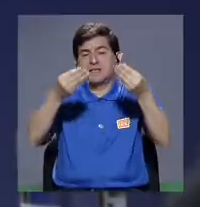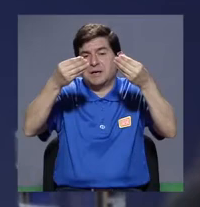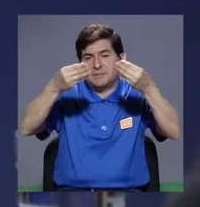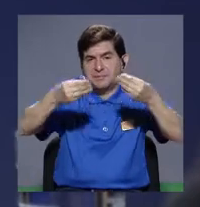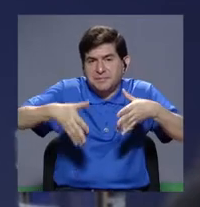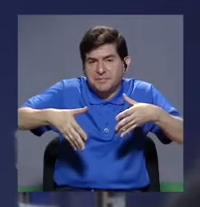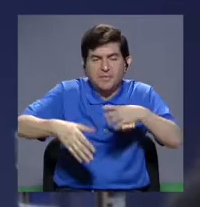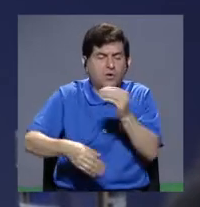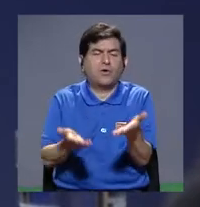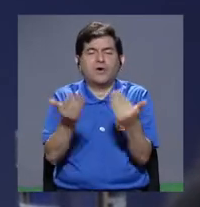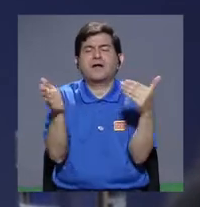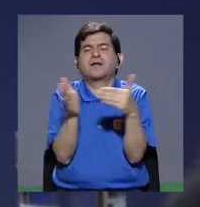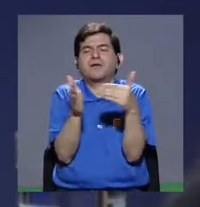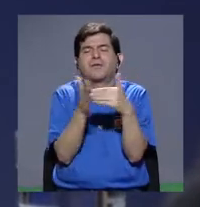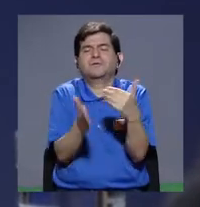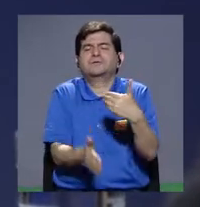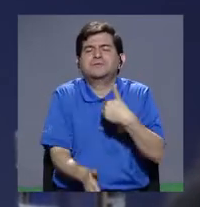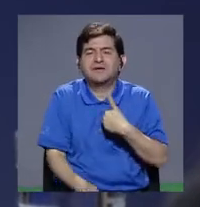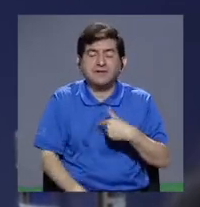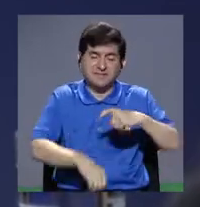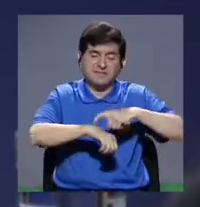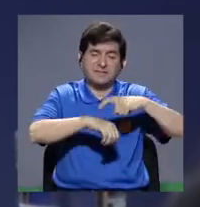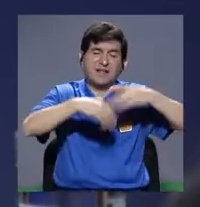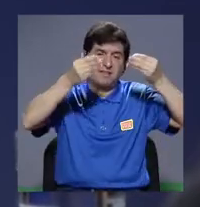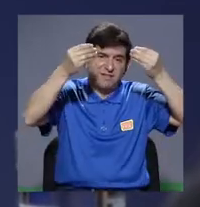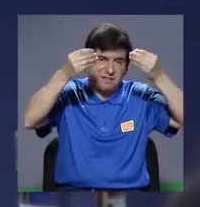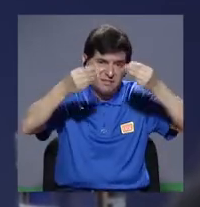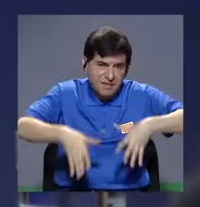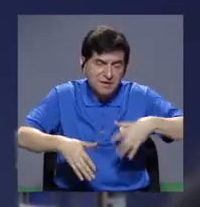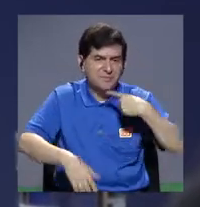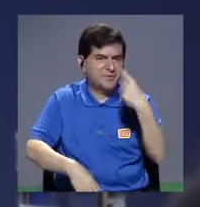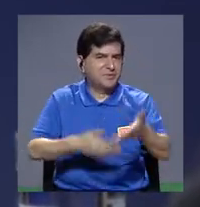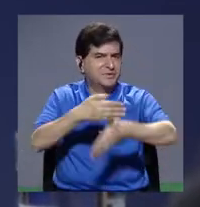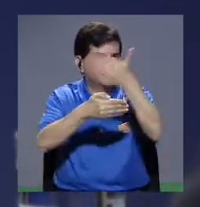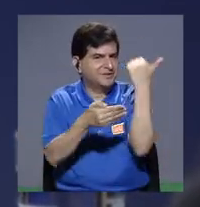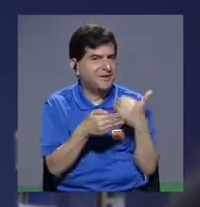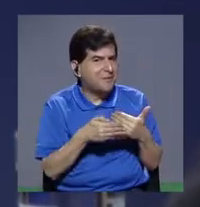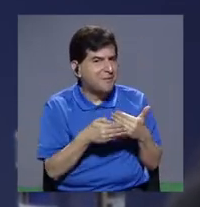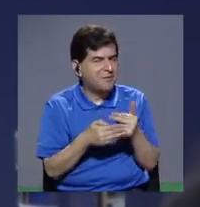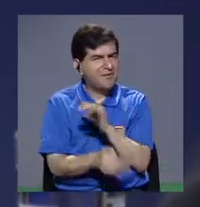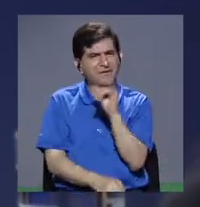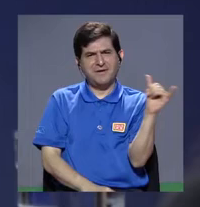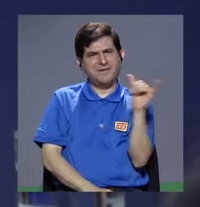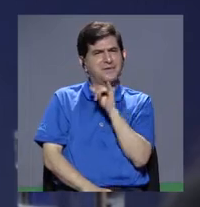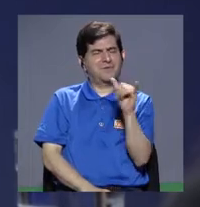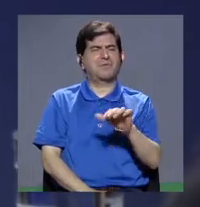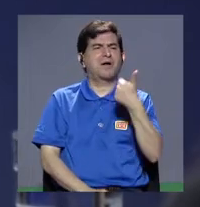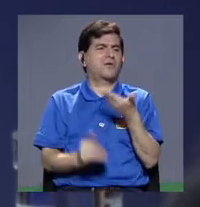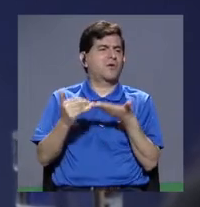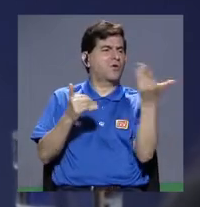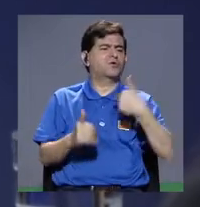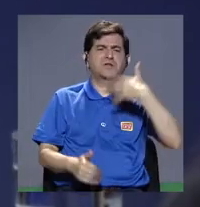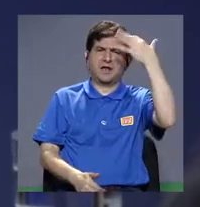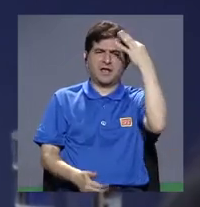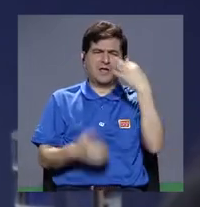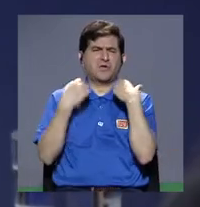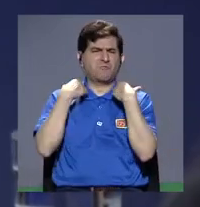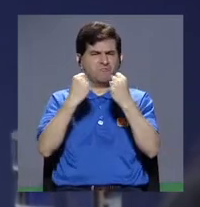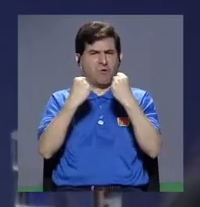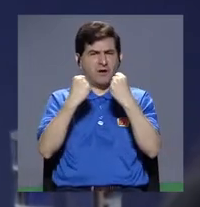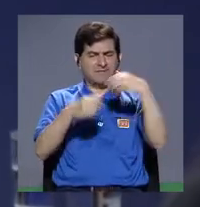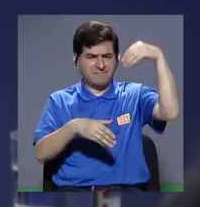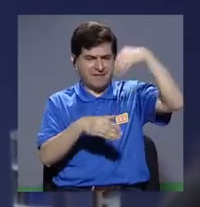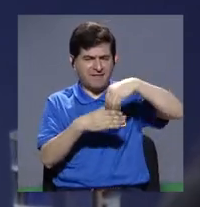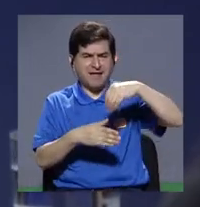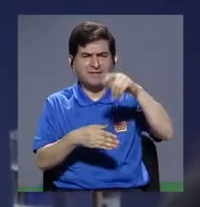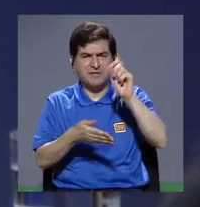de cosas que queremos recuperar el tiempo perdido que que decía verdad también otra cosa que me parece muy